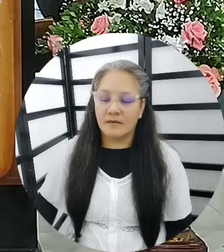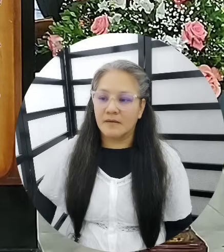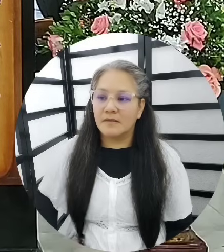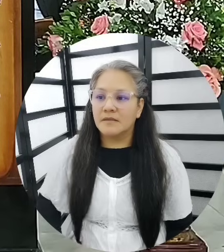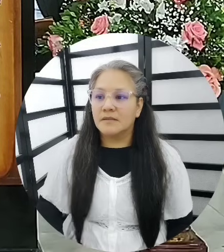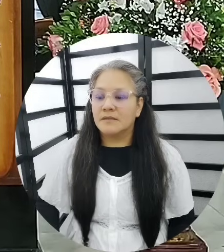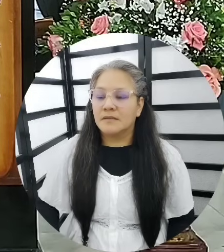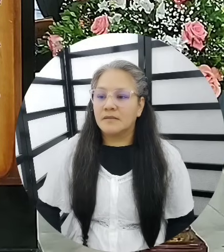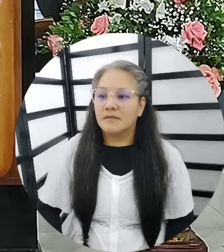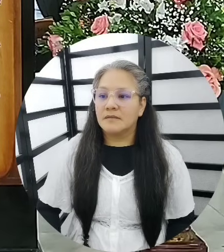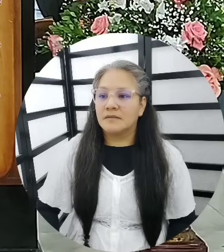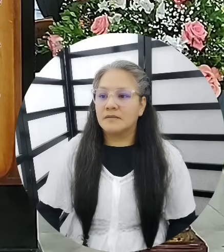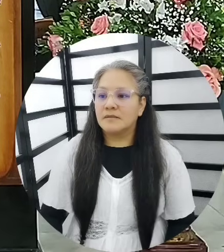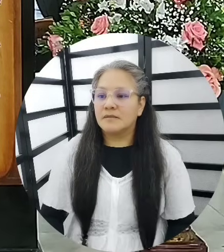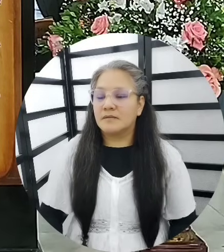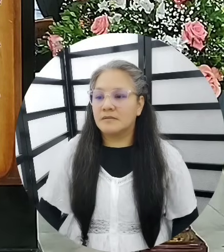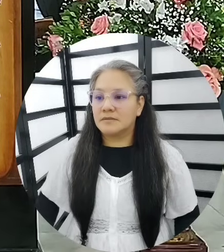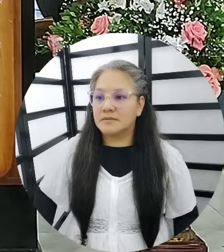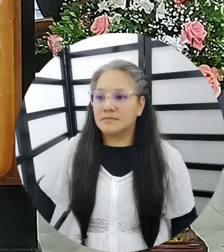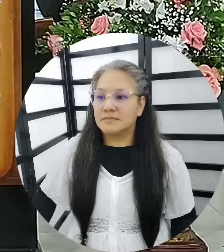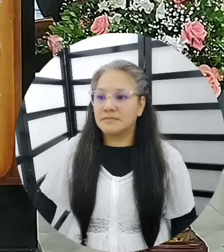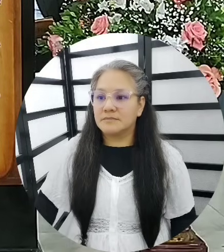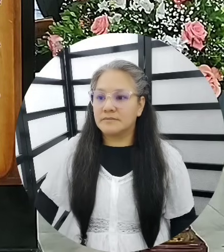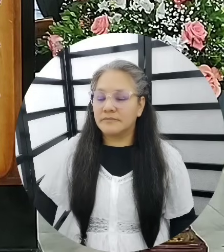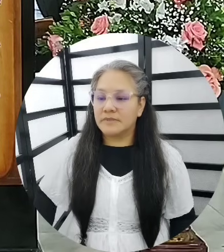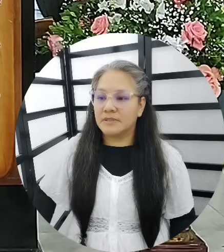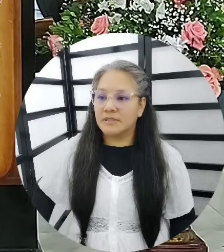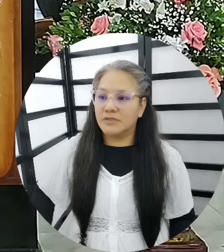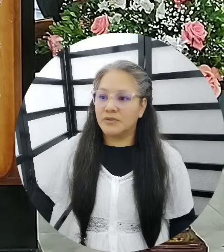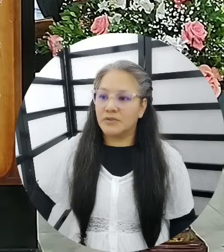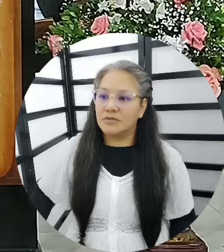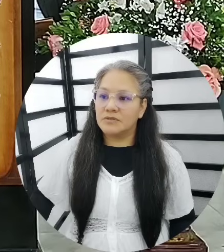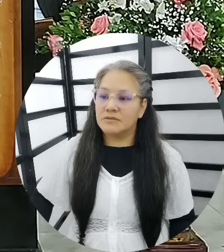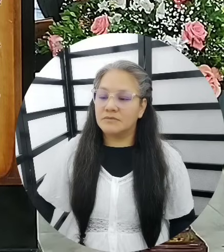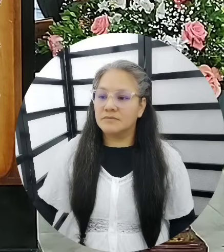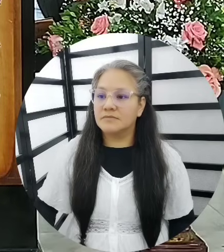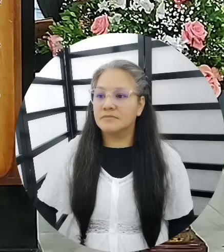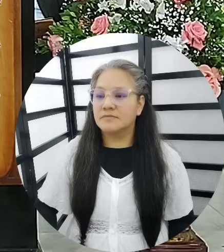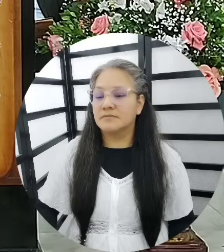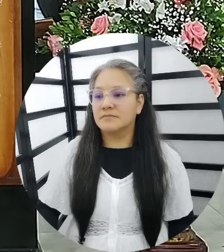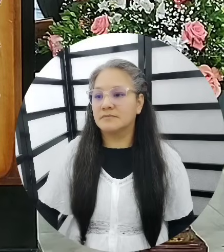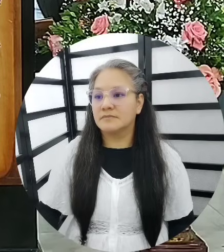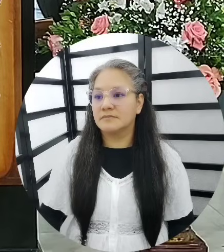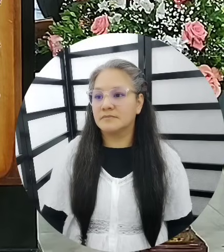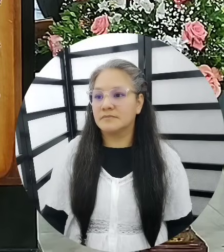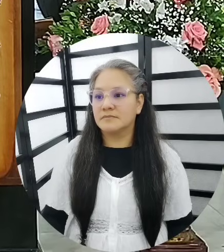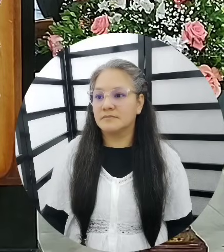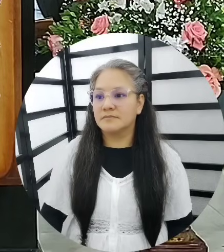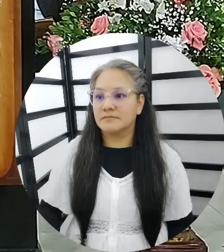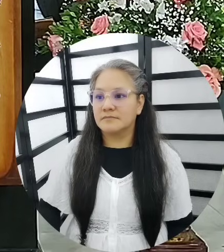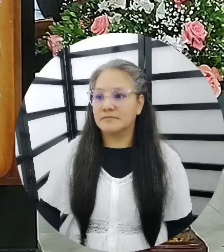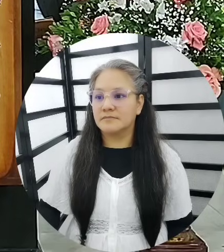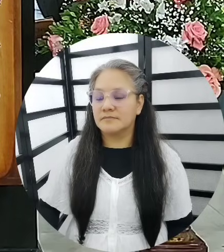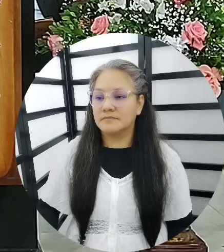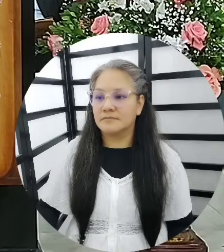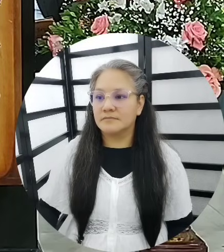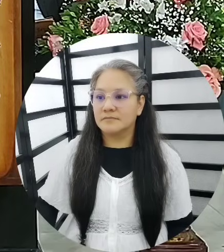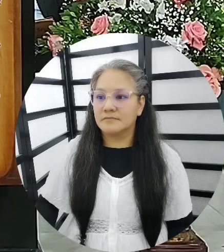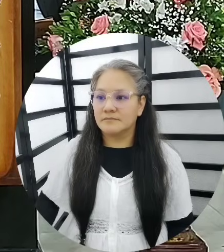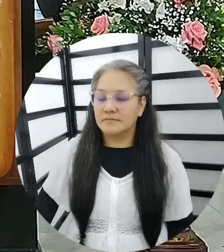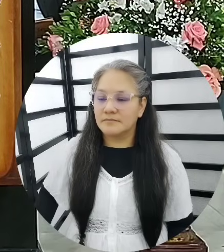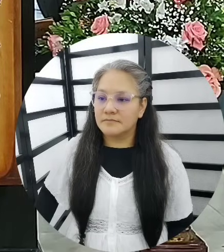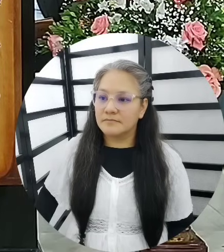yo veo ese reloj y me da pena con ustedes, porque yo sé que muchos de ustedes van lejos